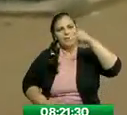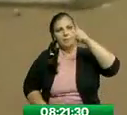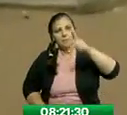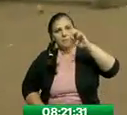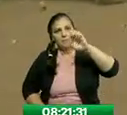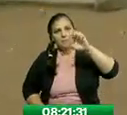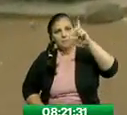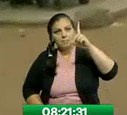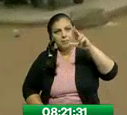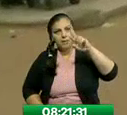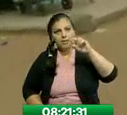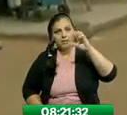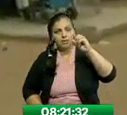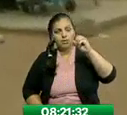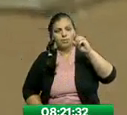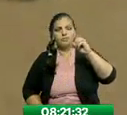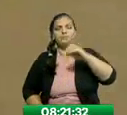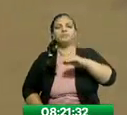Escuela